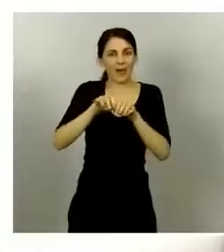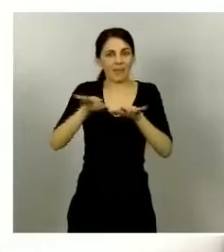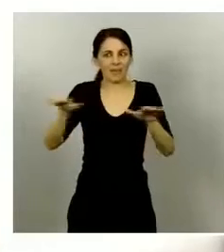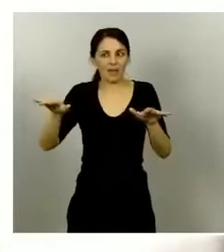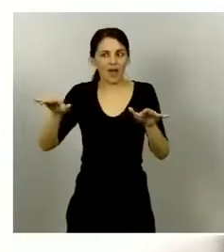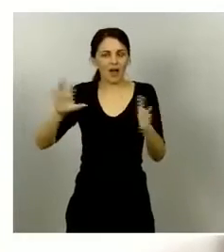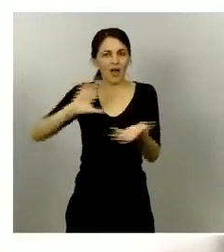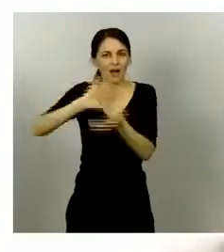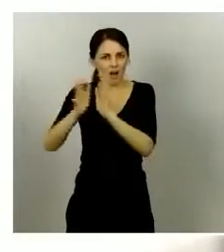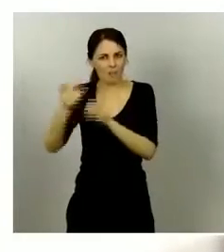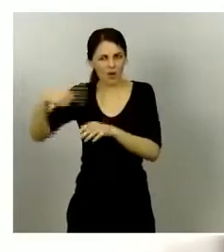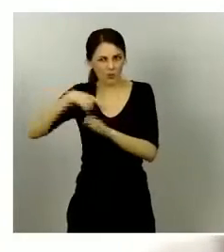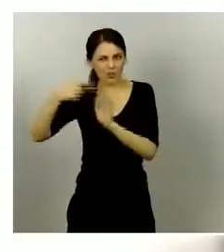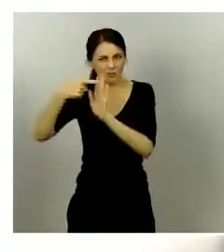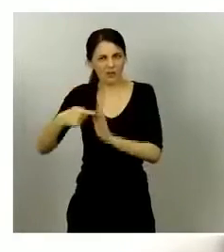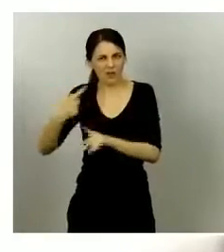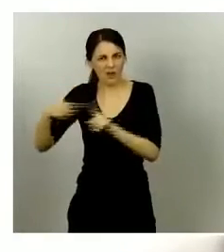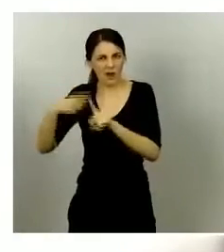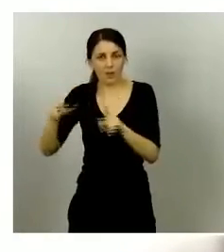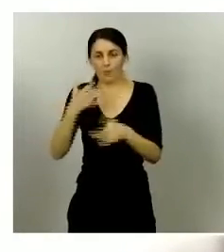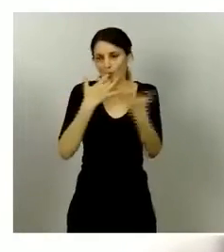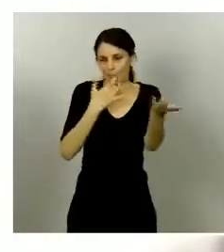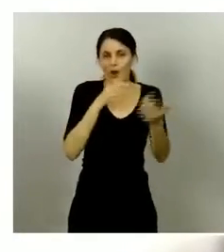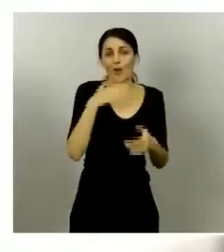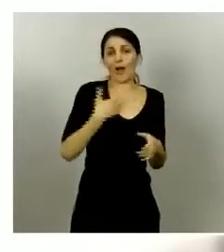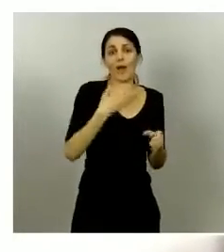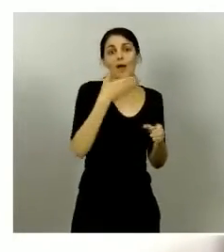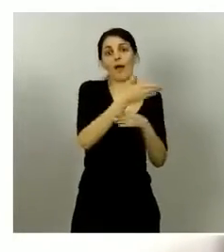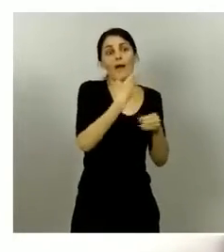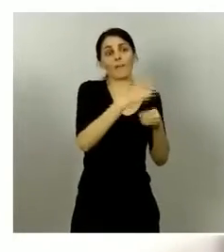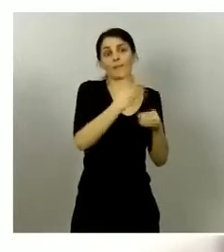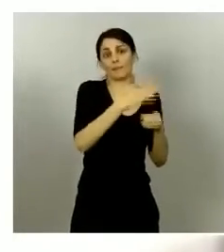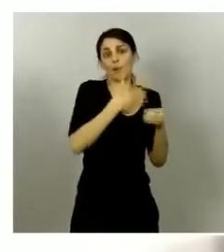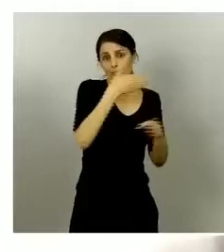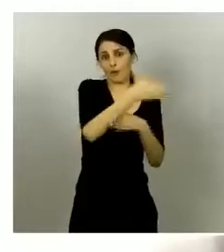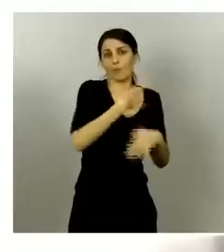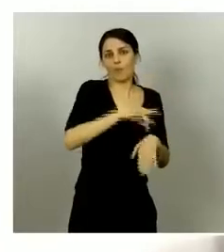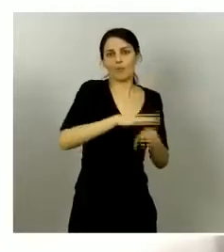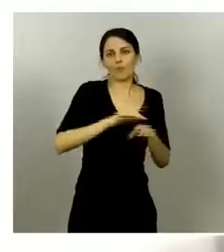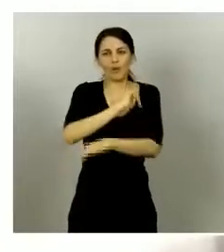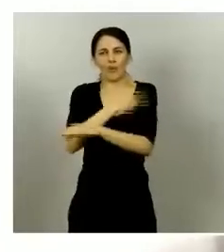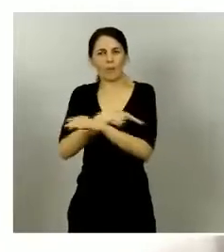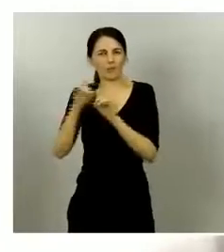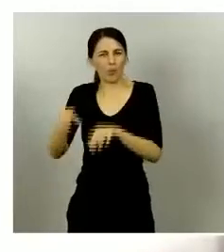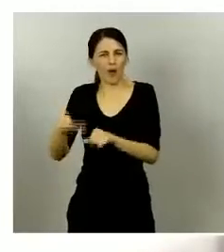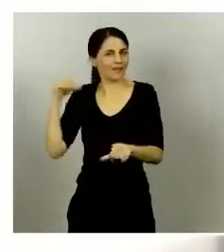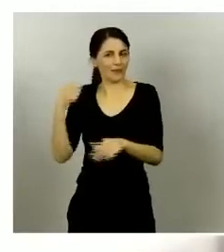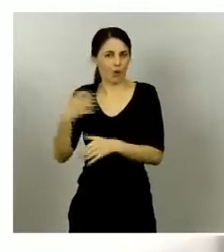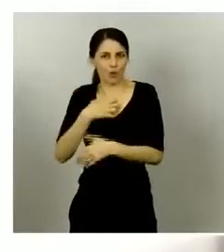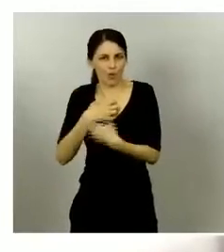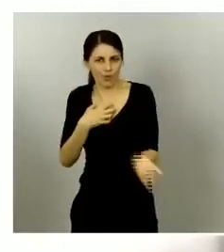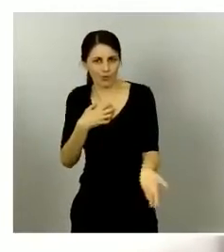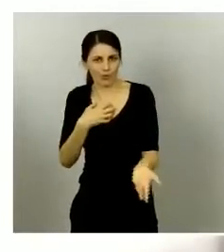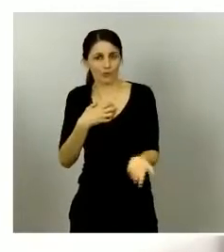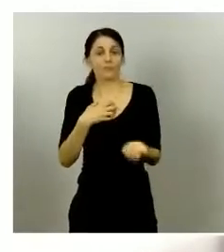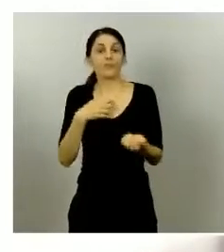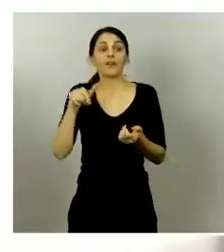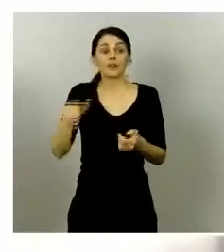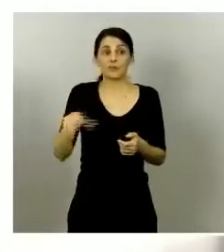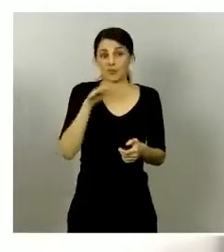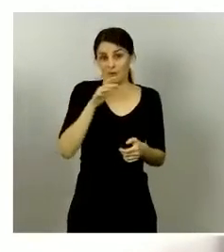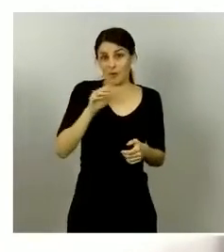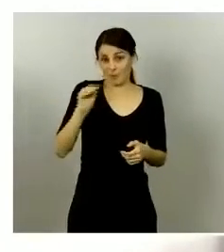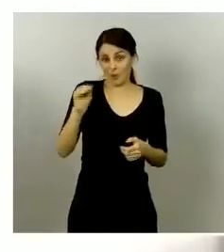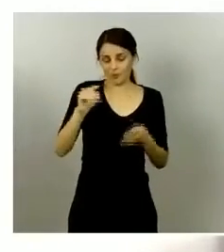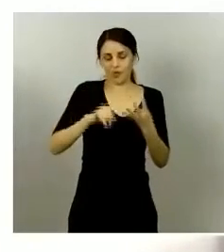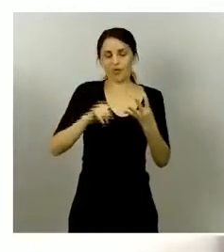ahora podemos ir a tomar cañas, pero no podemos hacer deporte como hacíamos antes. Y una cortita, porque aprovecho,